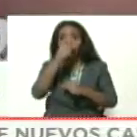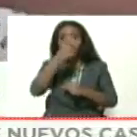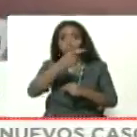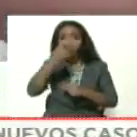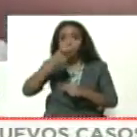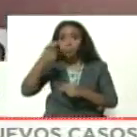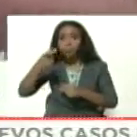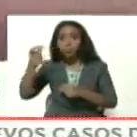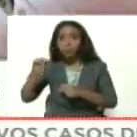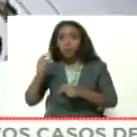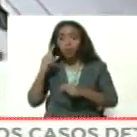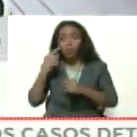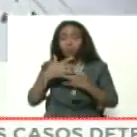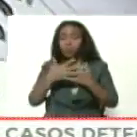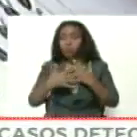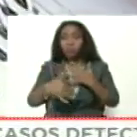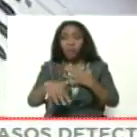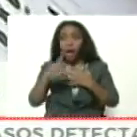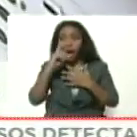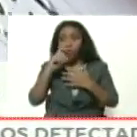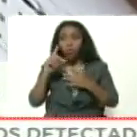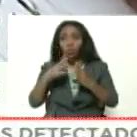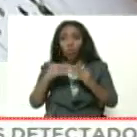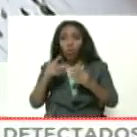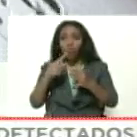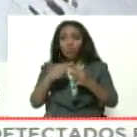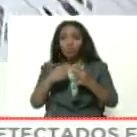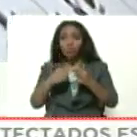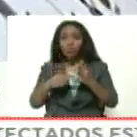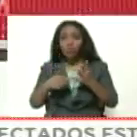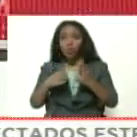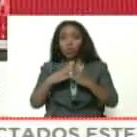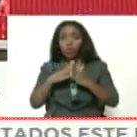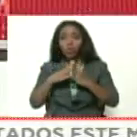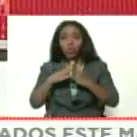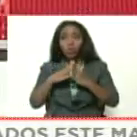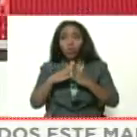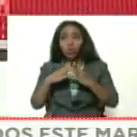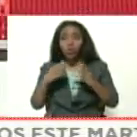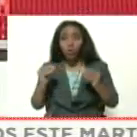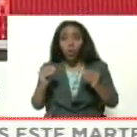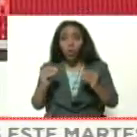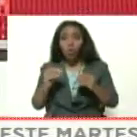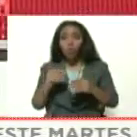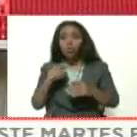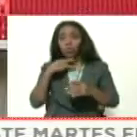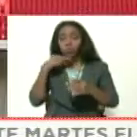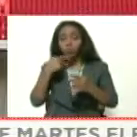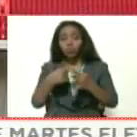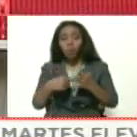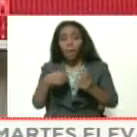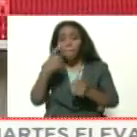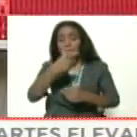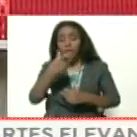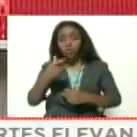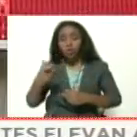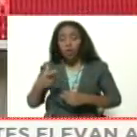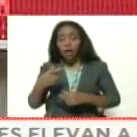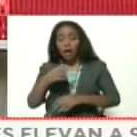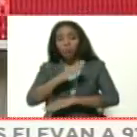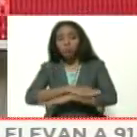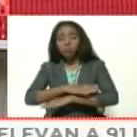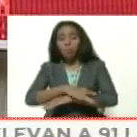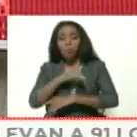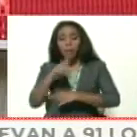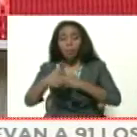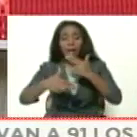los demás alias que ya estamos investigando. Pitbull, Chino, Nagasaki, Duende, Gavilán, Torque, Panda, Varo, perdón,